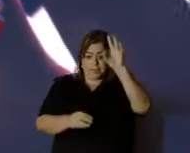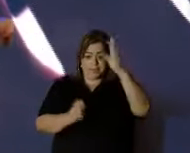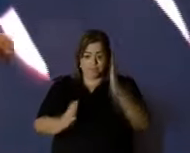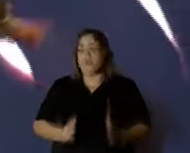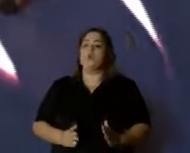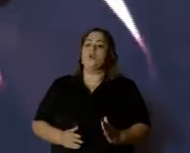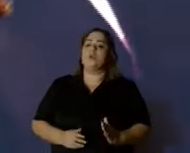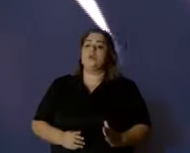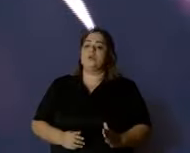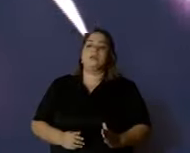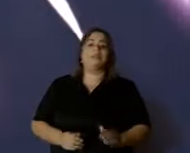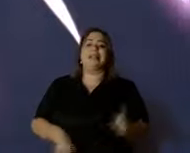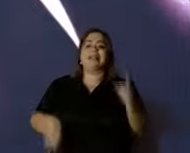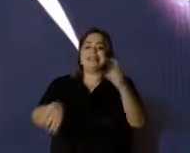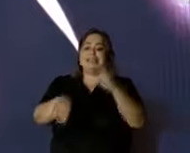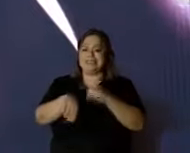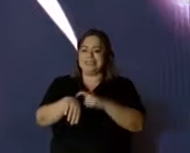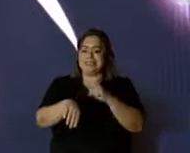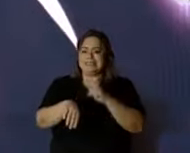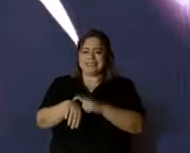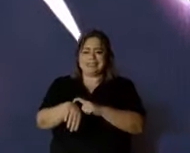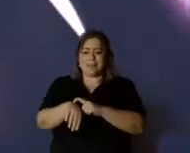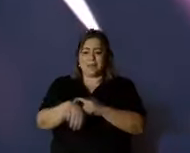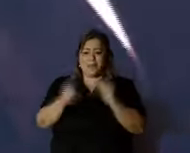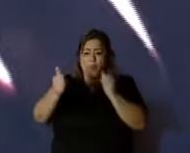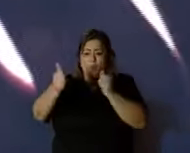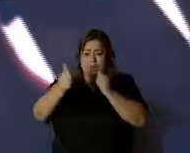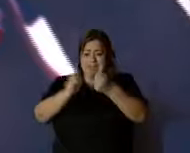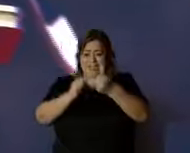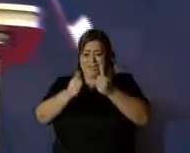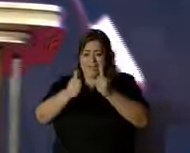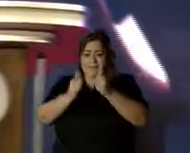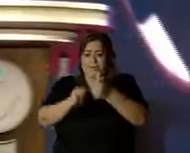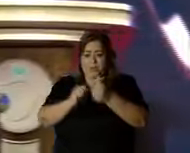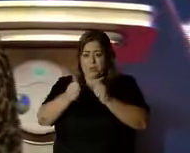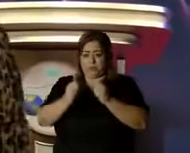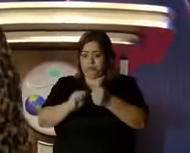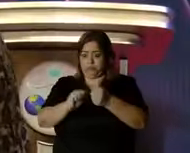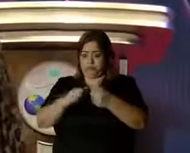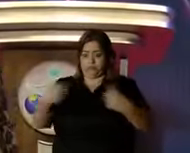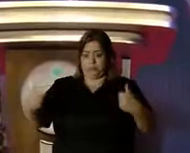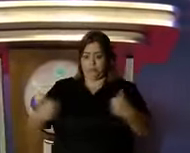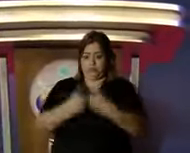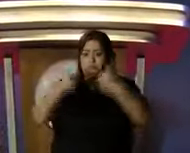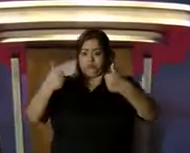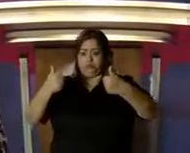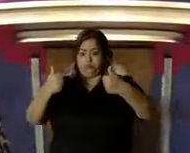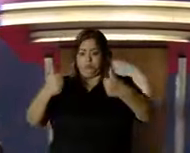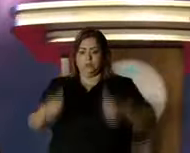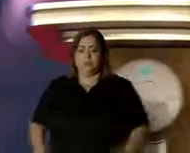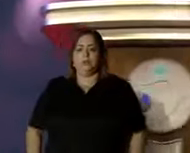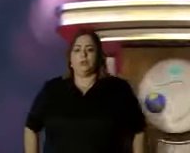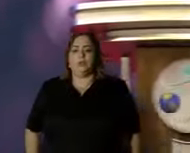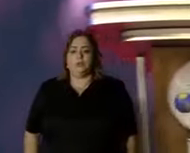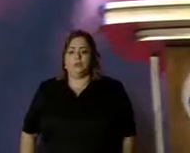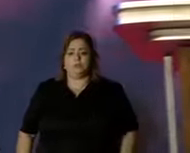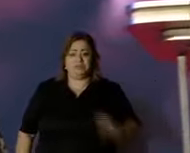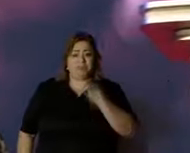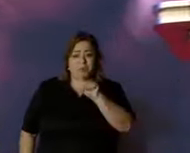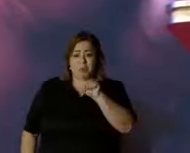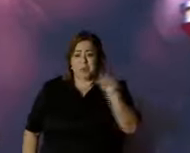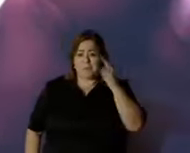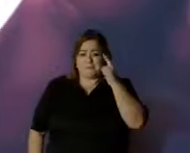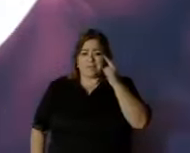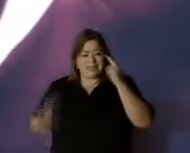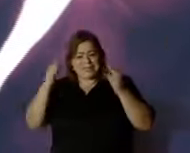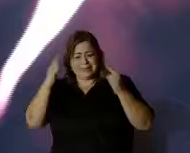se avecina son tiempos de grandes desafíos, de grandes desafíos. No crea usted que es peanut and